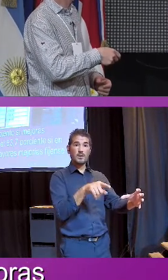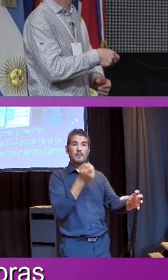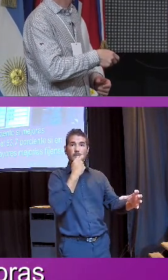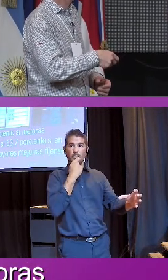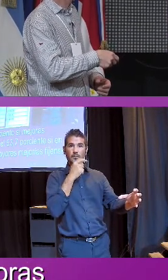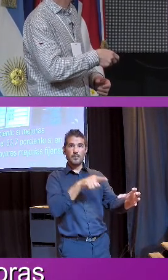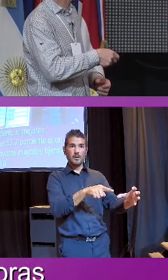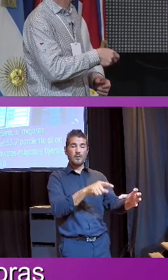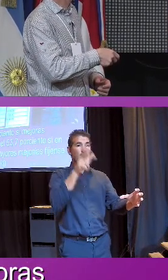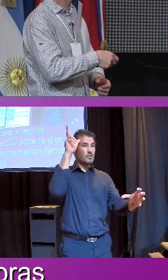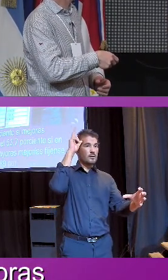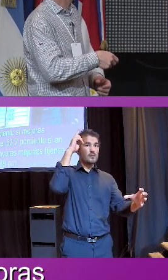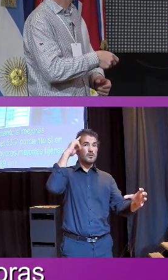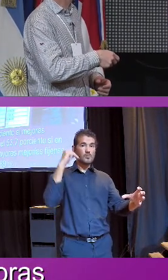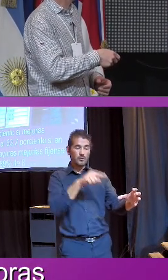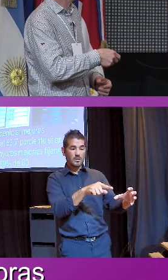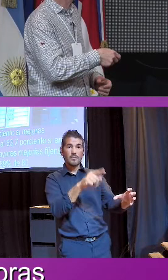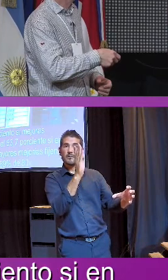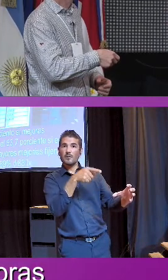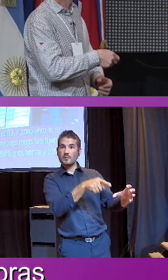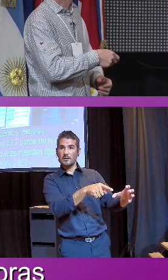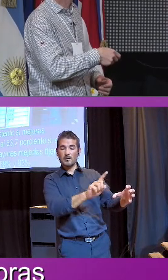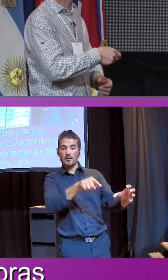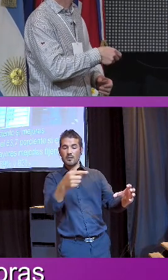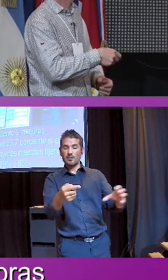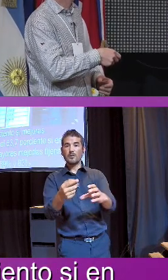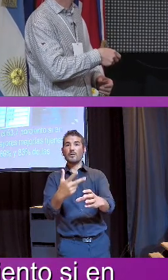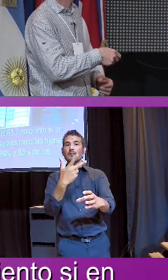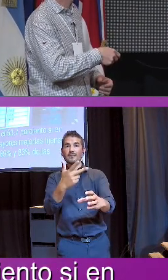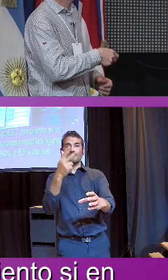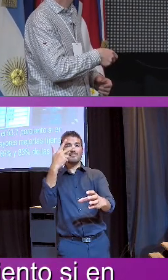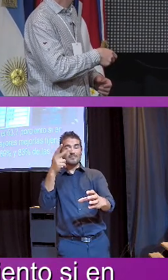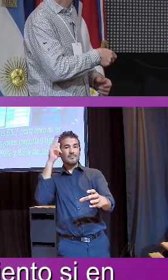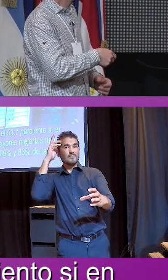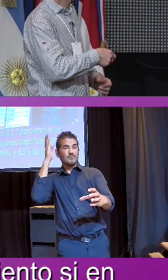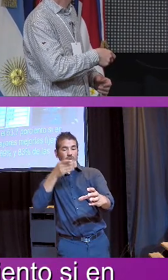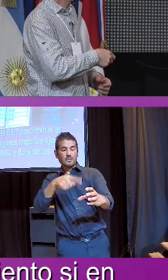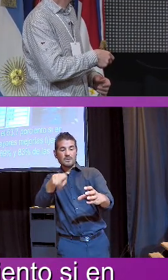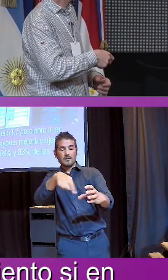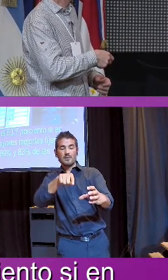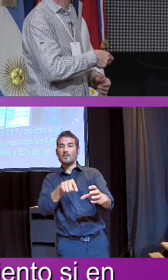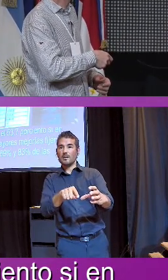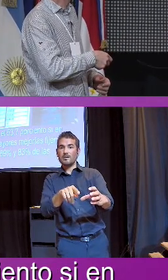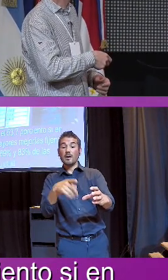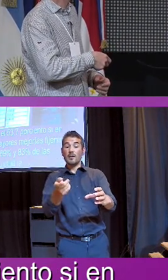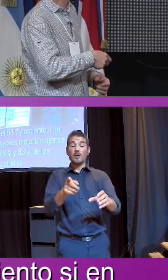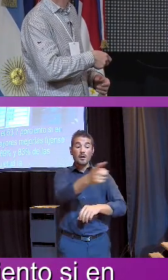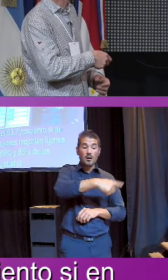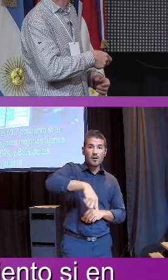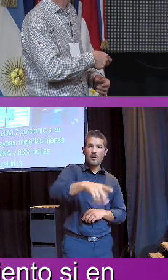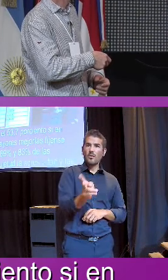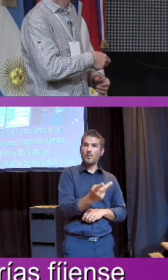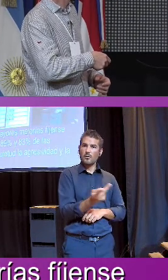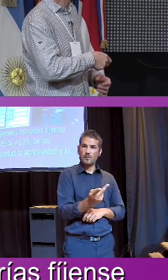por el 89% y 83% de las personas del estudio. Mejoró la inquietud, la agresividad y la